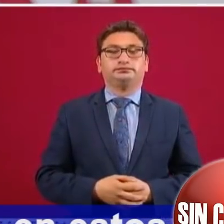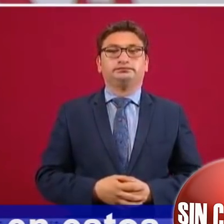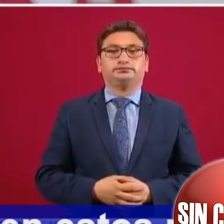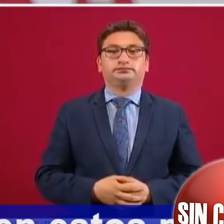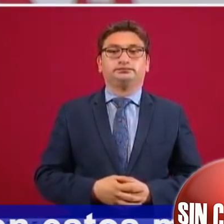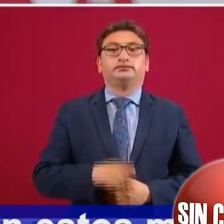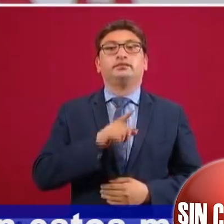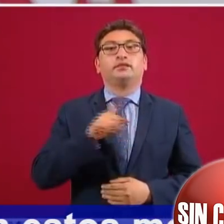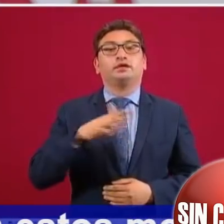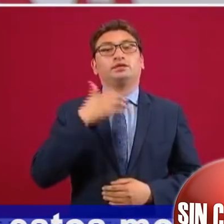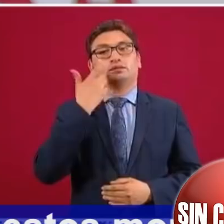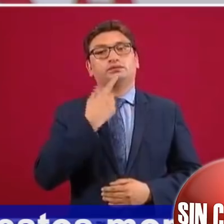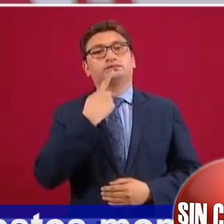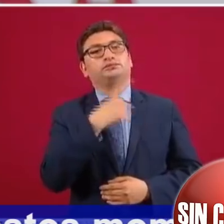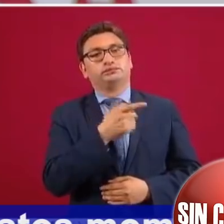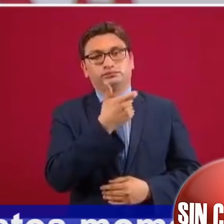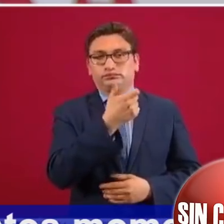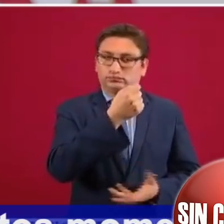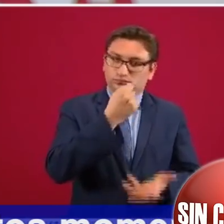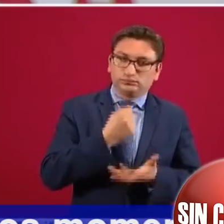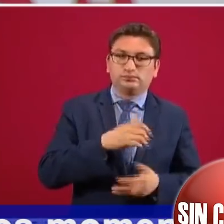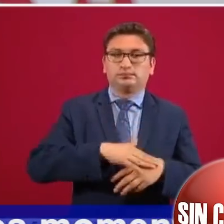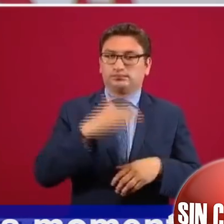está demandando más recursos,